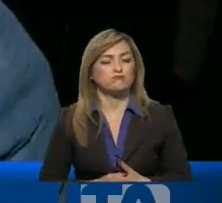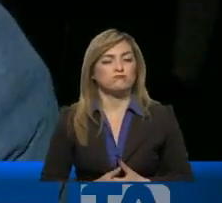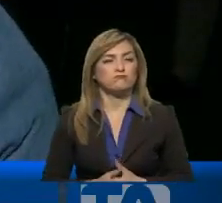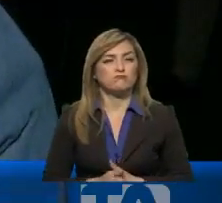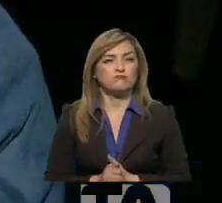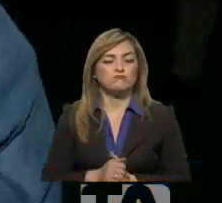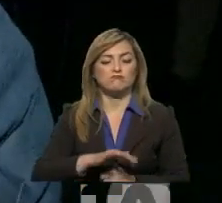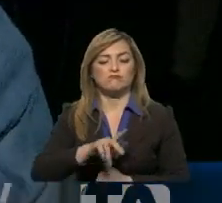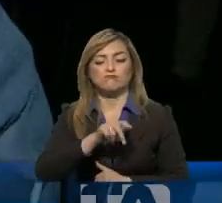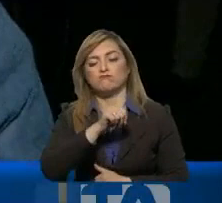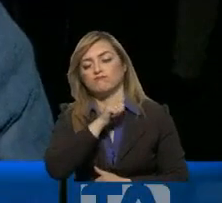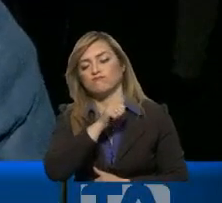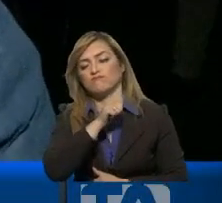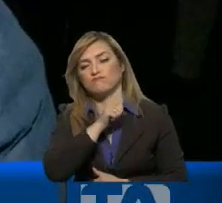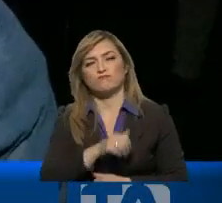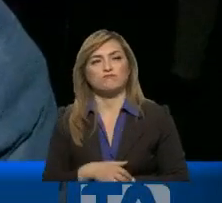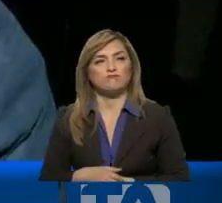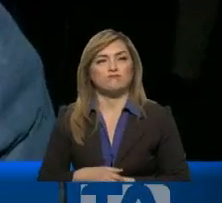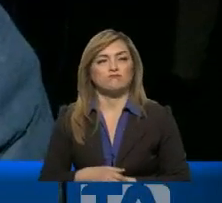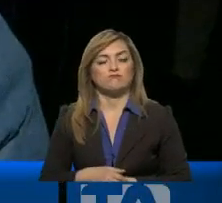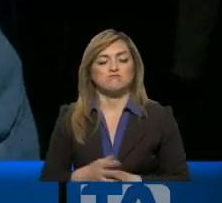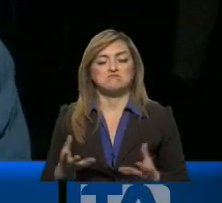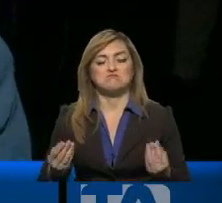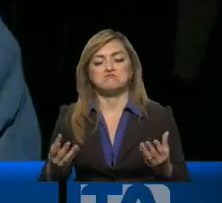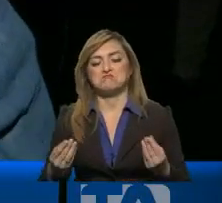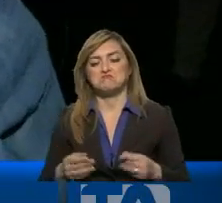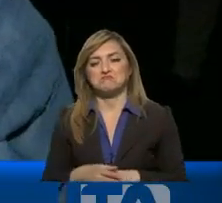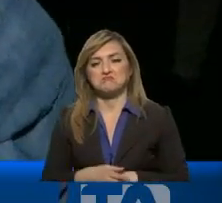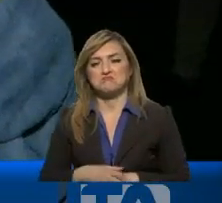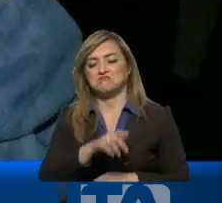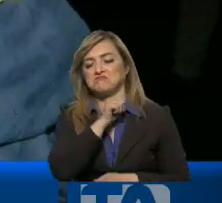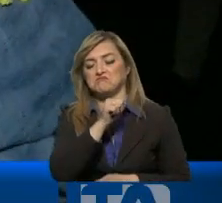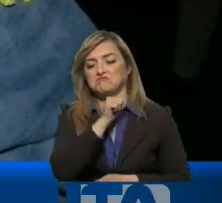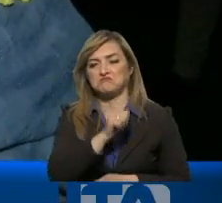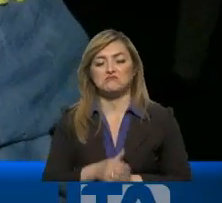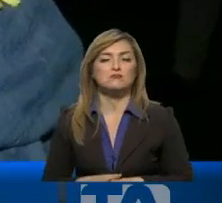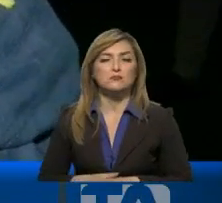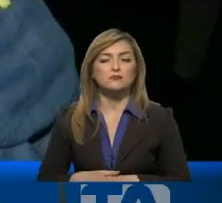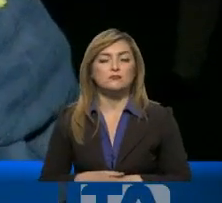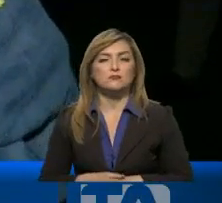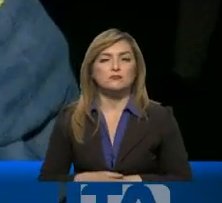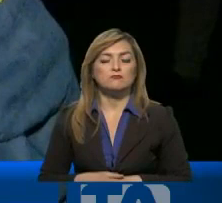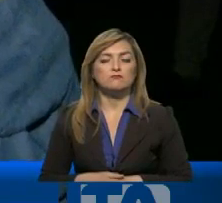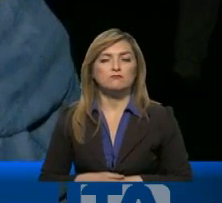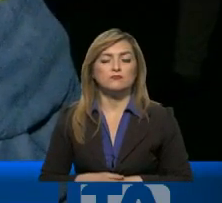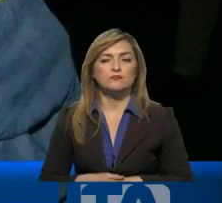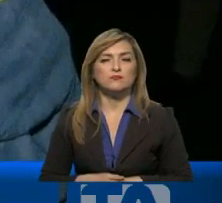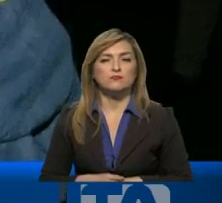presentan robos, asaltos, hay mucha delincuencia, inclusive ha habido situaciones